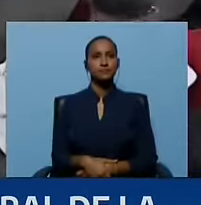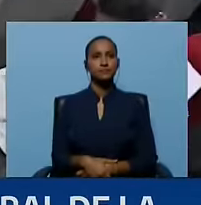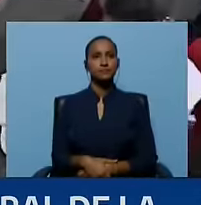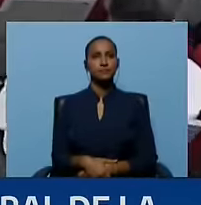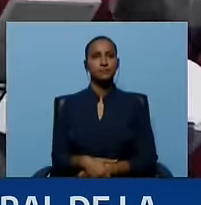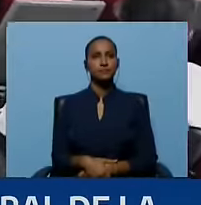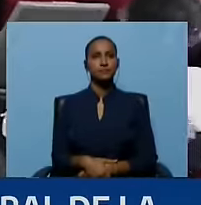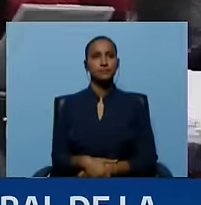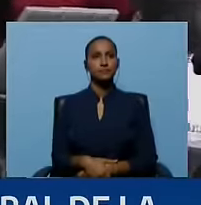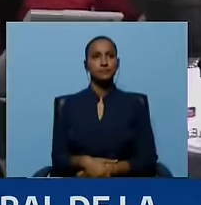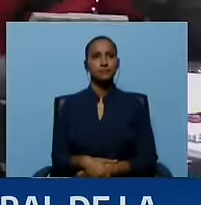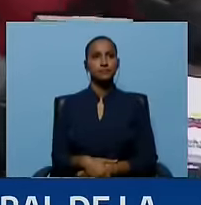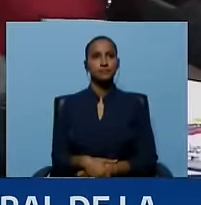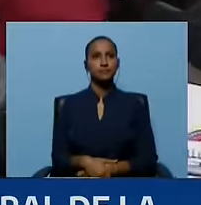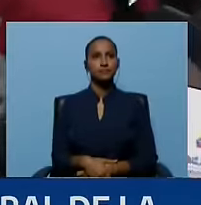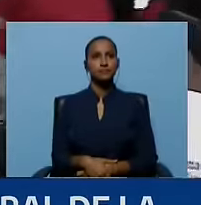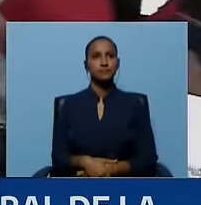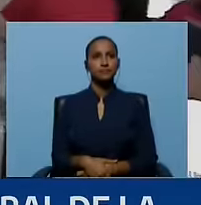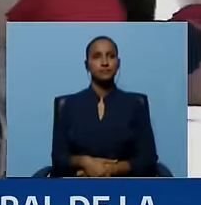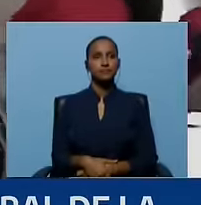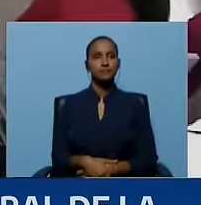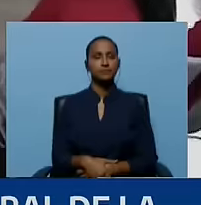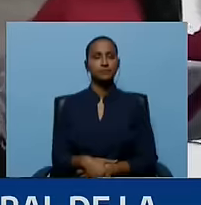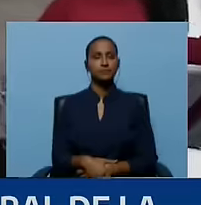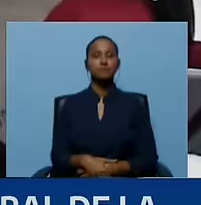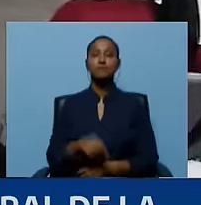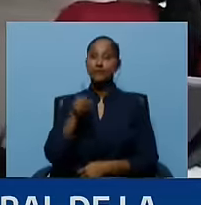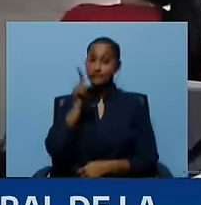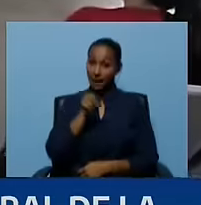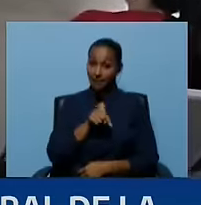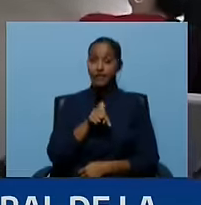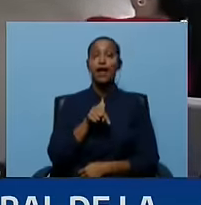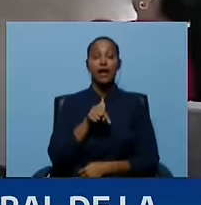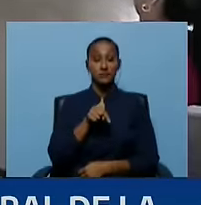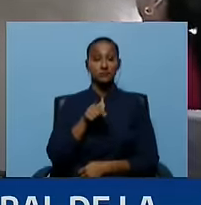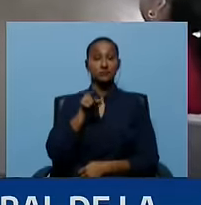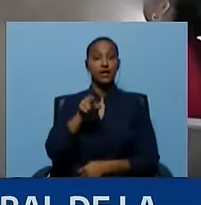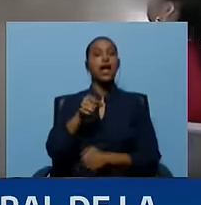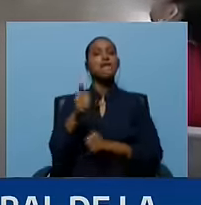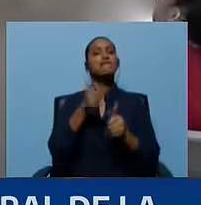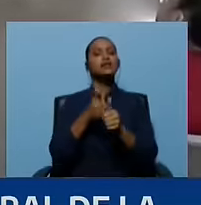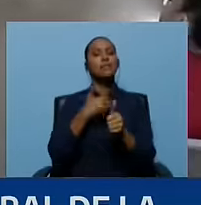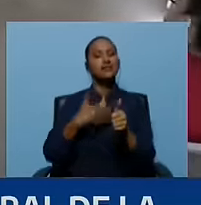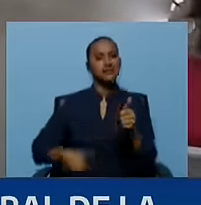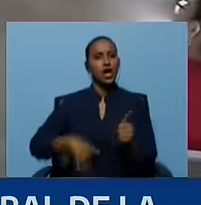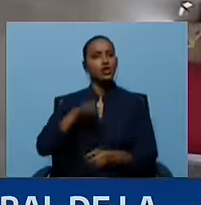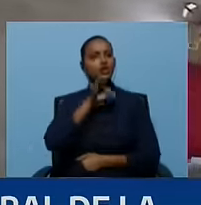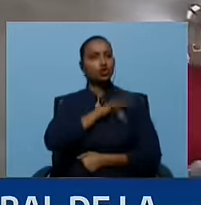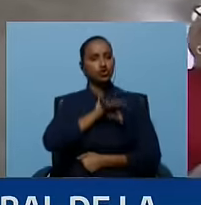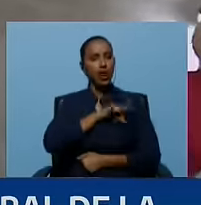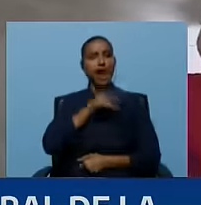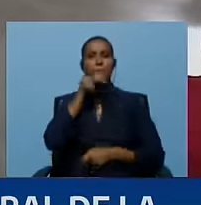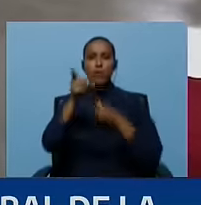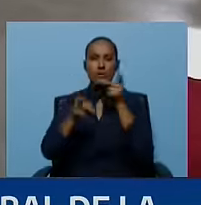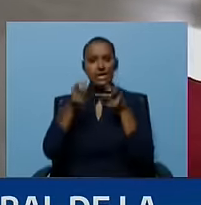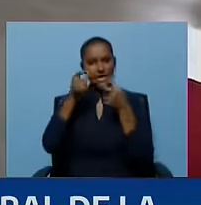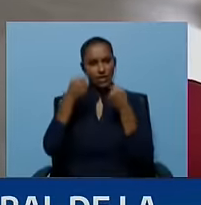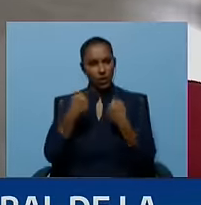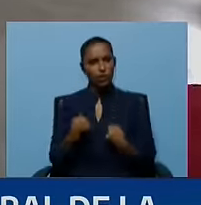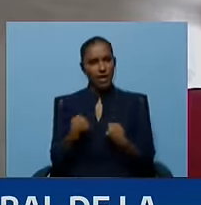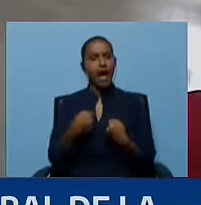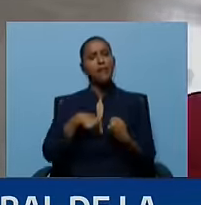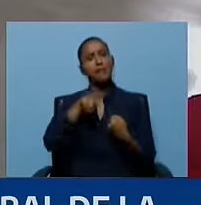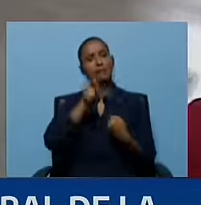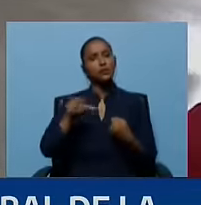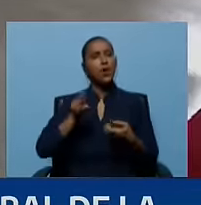a nivel de la Vicepresidencia Sectorial Política de Seguridad Ciudadana y